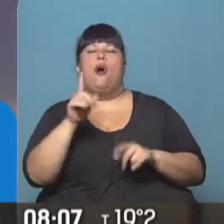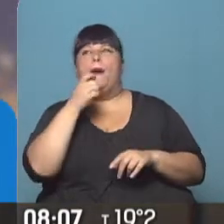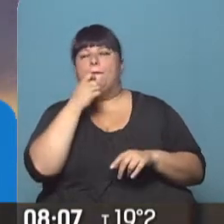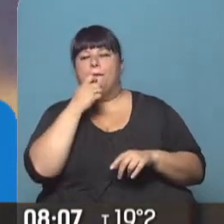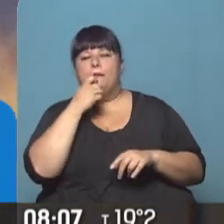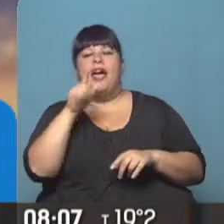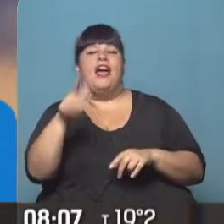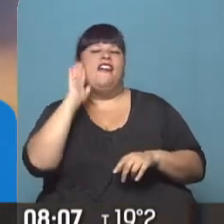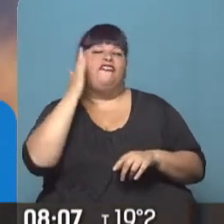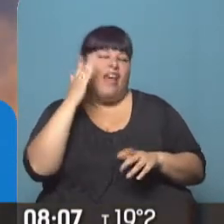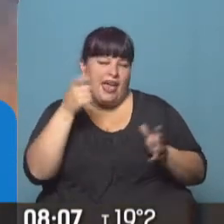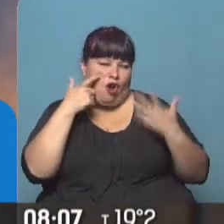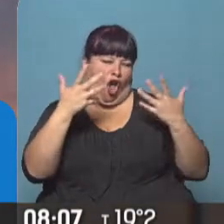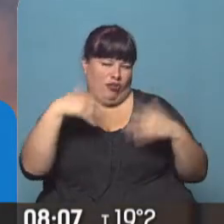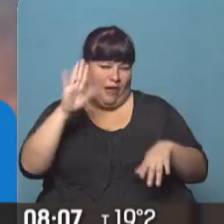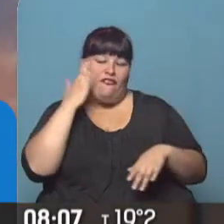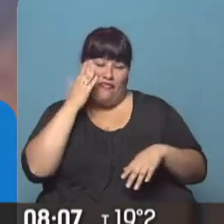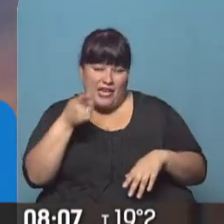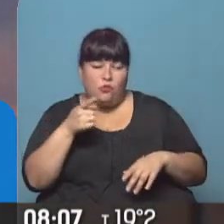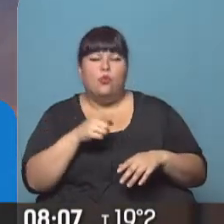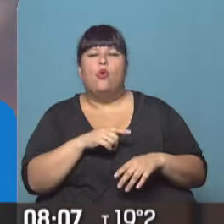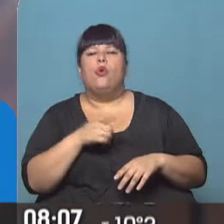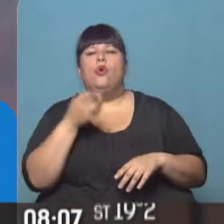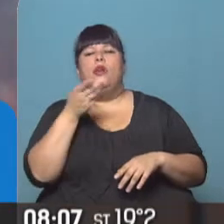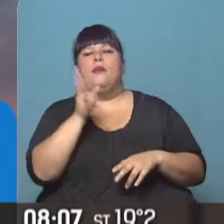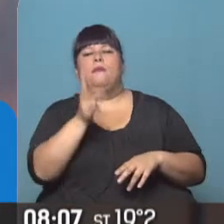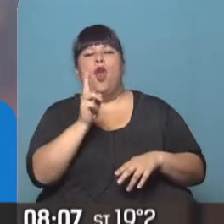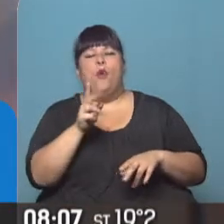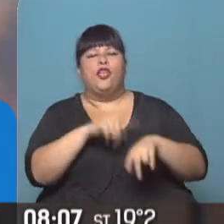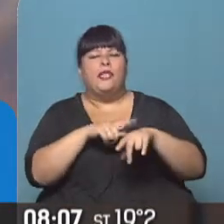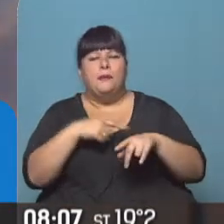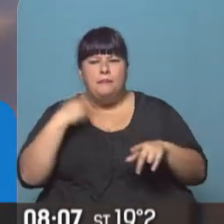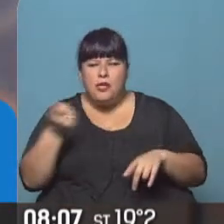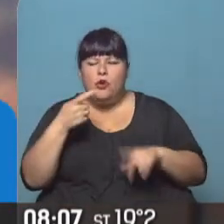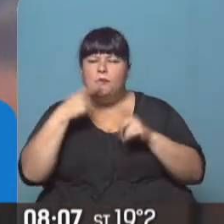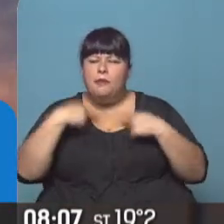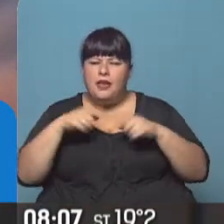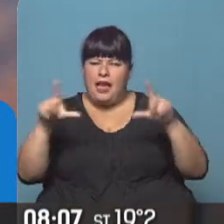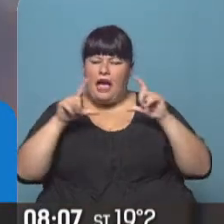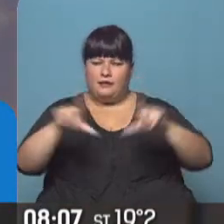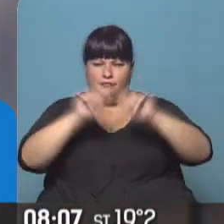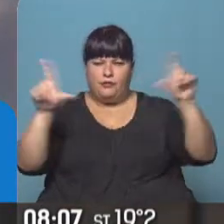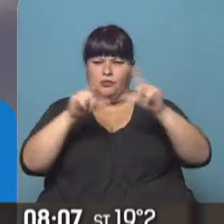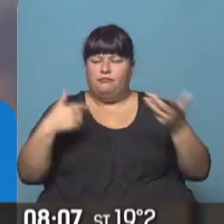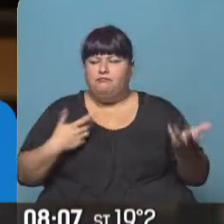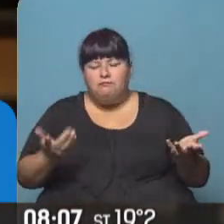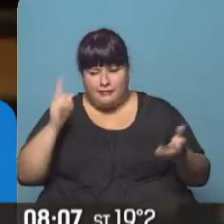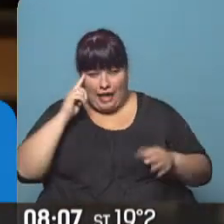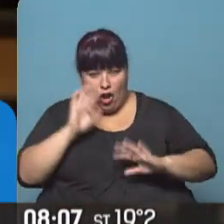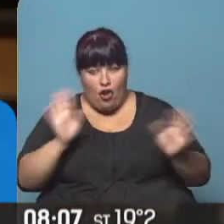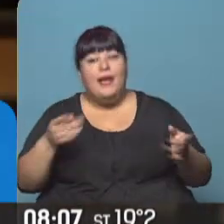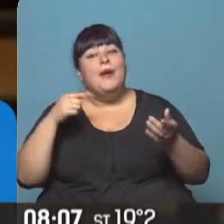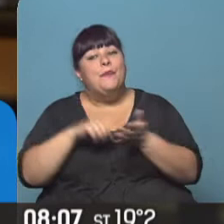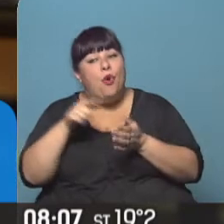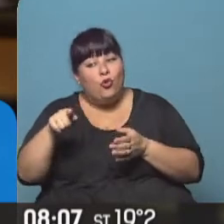La red social Face, la más conocida, te está limitando el tiempo. Mi suegra viene siempre con esos carteles que le aparecen. Una locura. El tema es